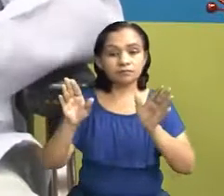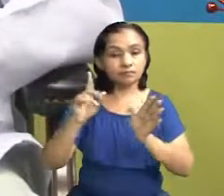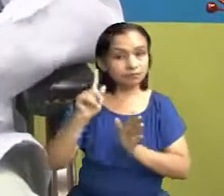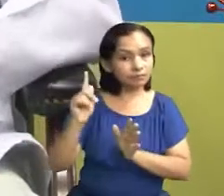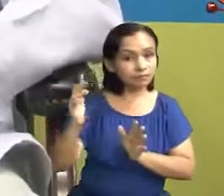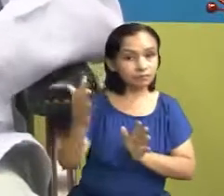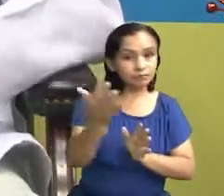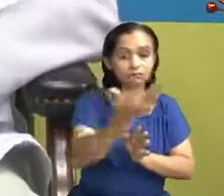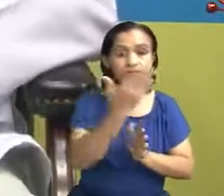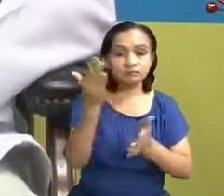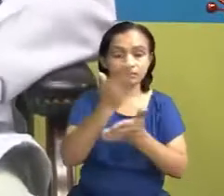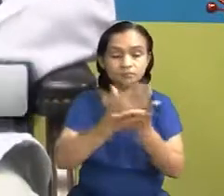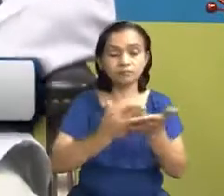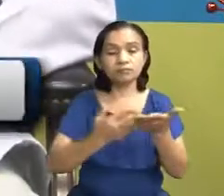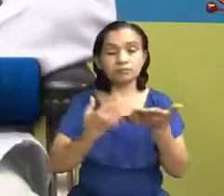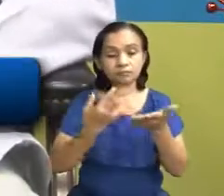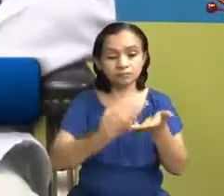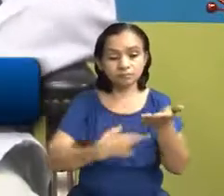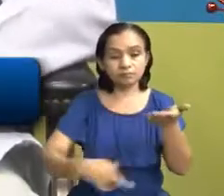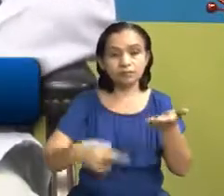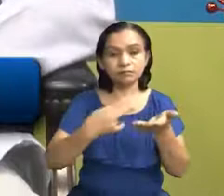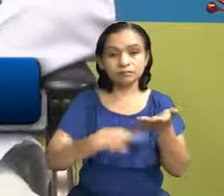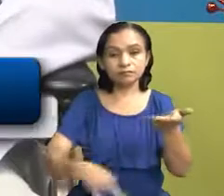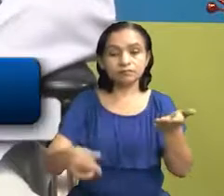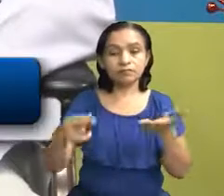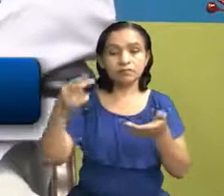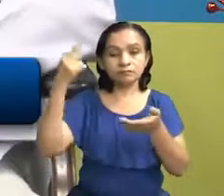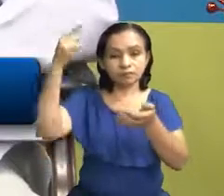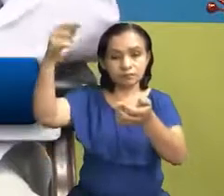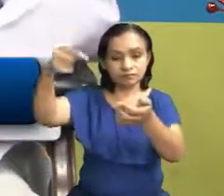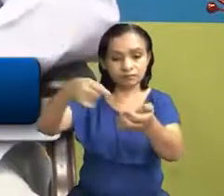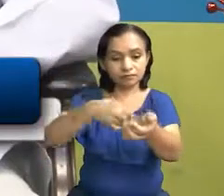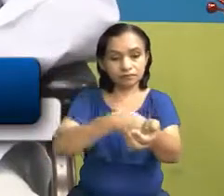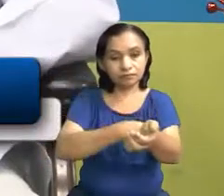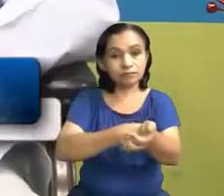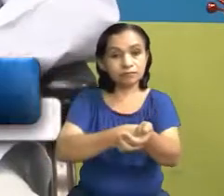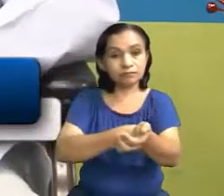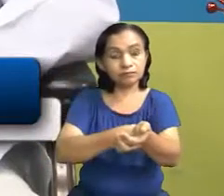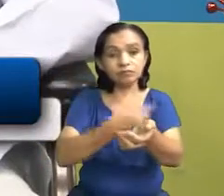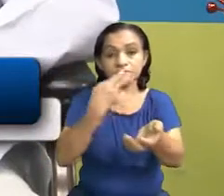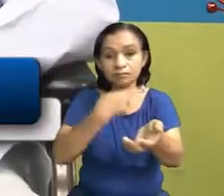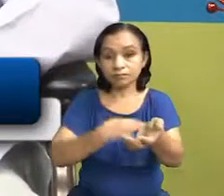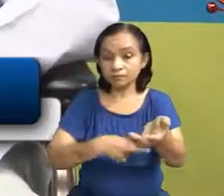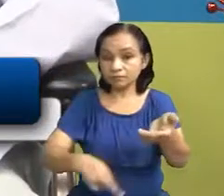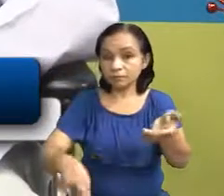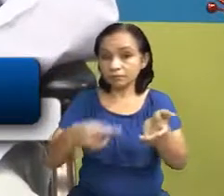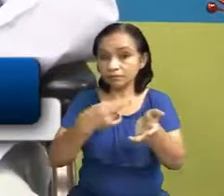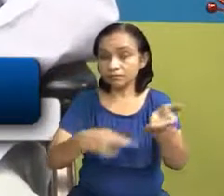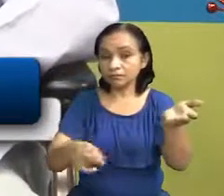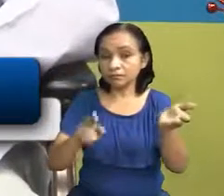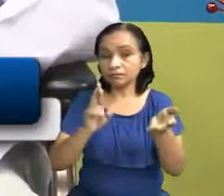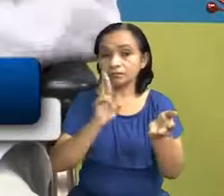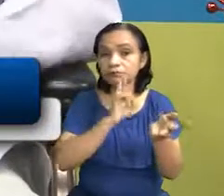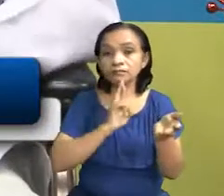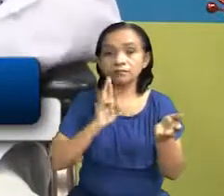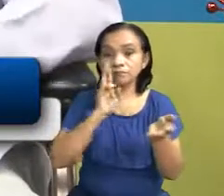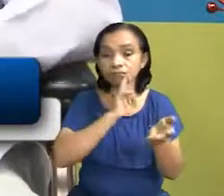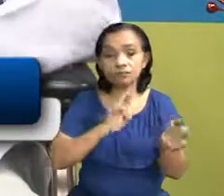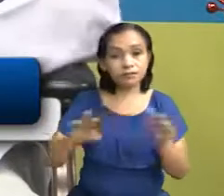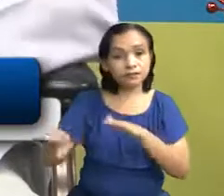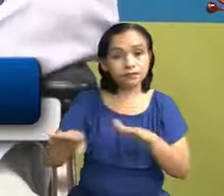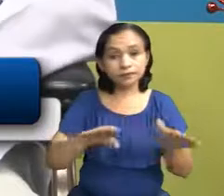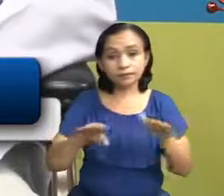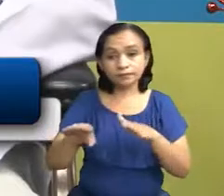todas, pero una gran parte de las cirugías requieren soporte transfusional. Si no hay soporte transfusional, si no hay glóbulos rojos, no podemos